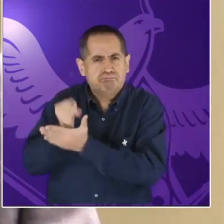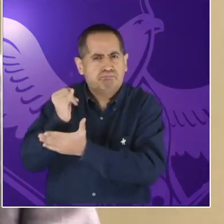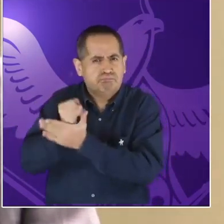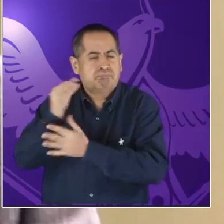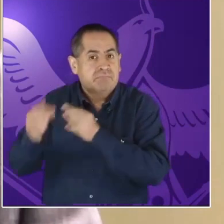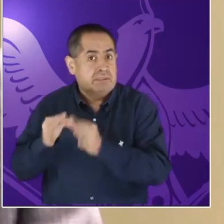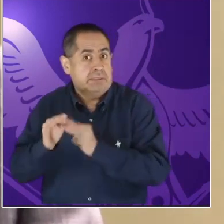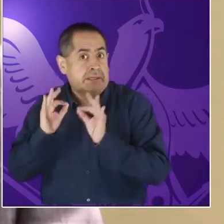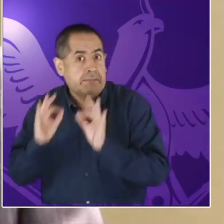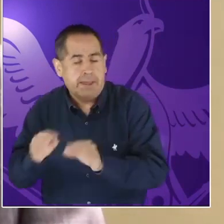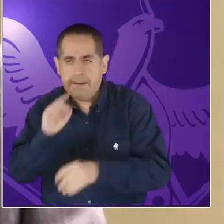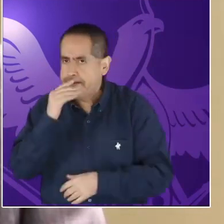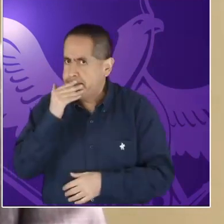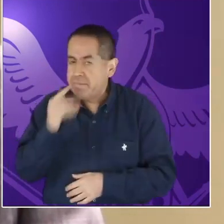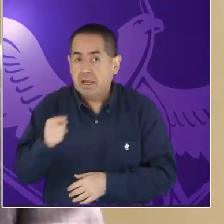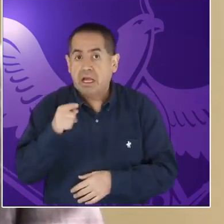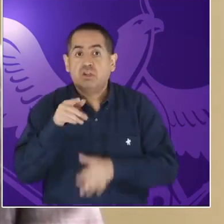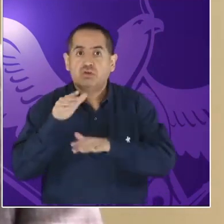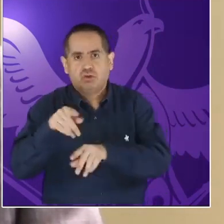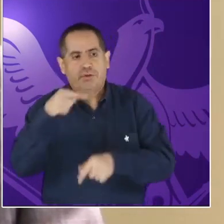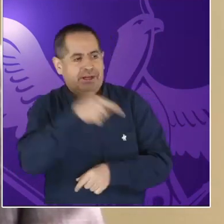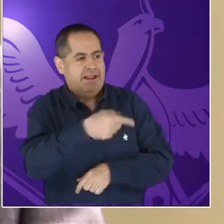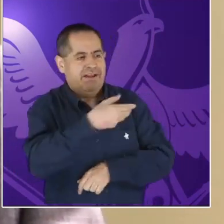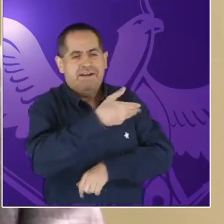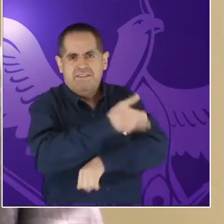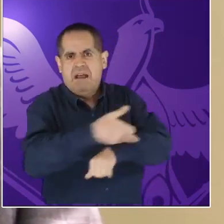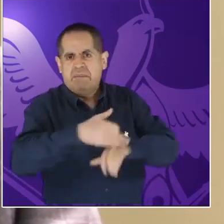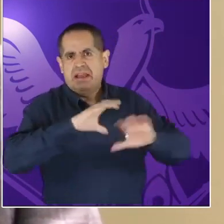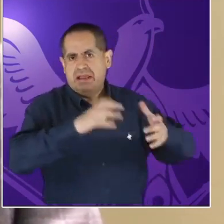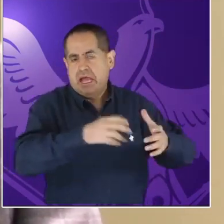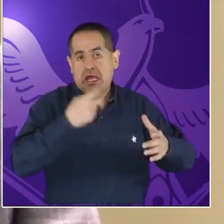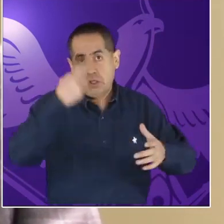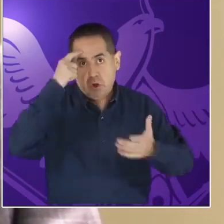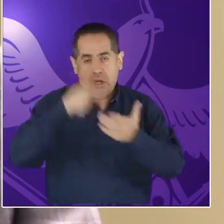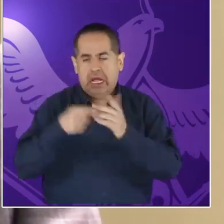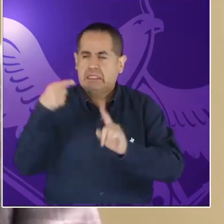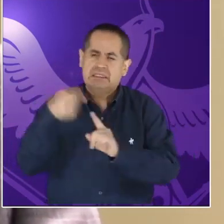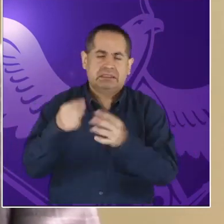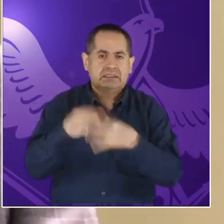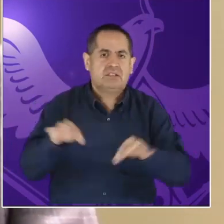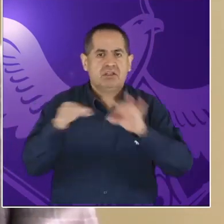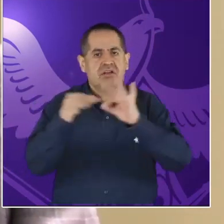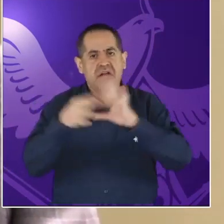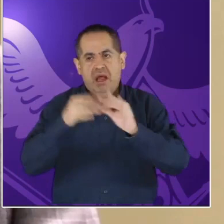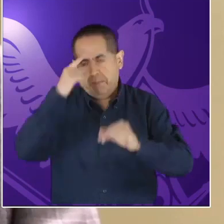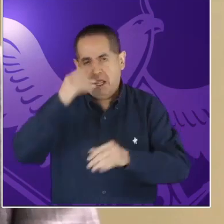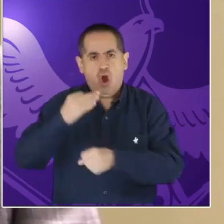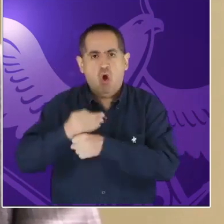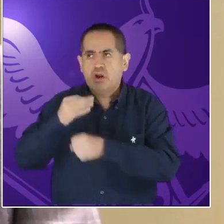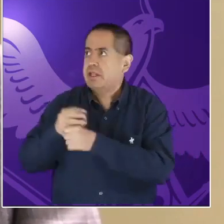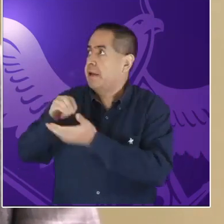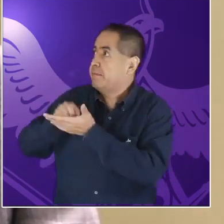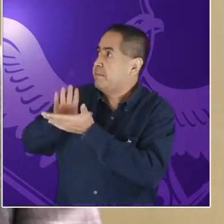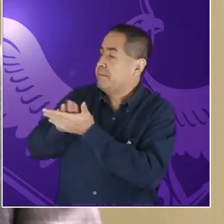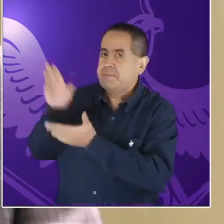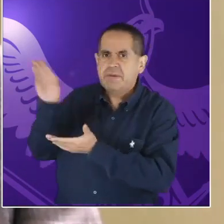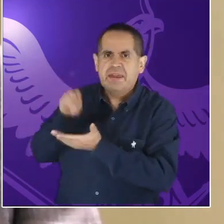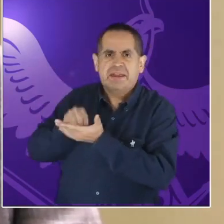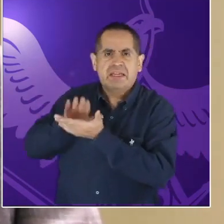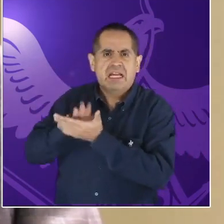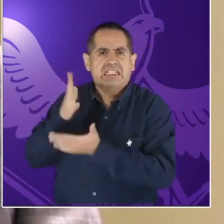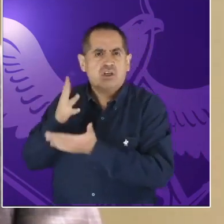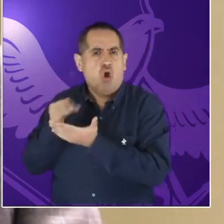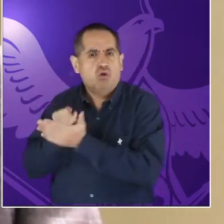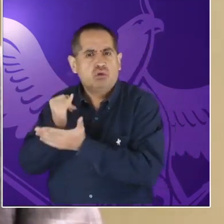es, y especialmente el tema de la organización familiar, yo creo que tendría un acento muy particular en esta